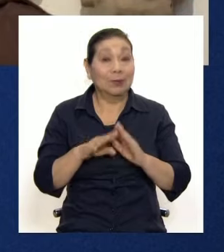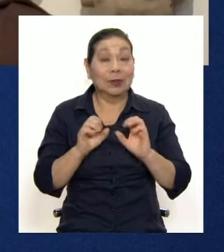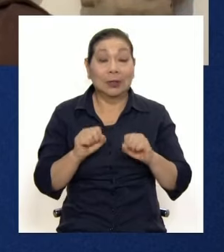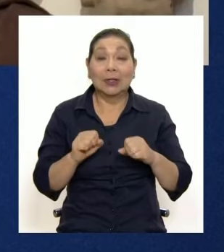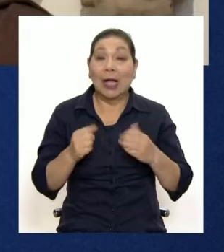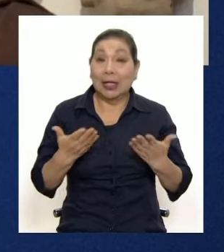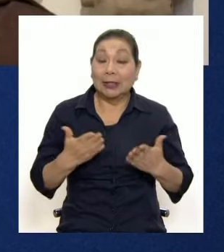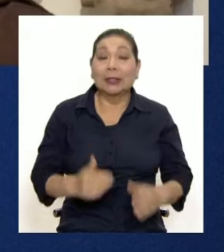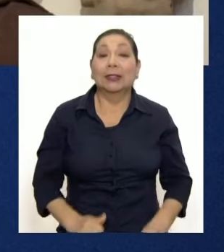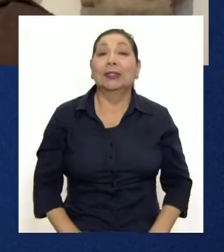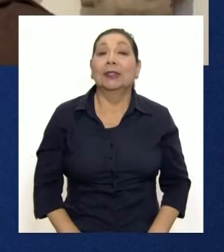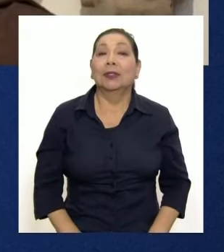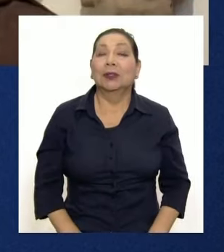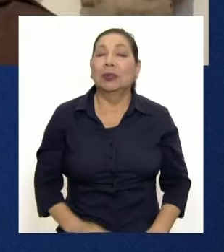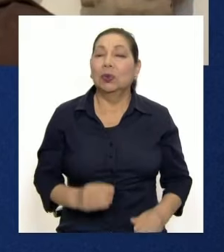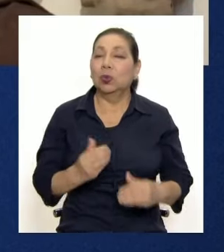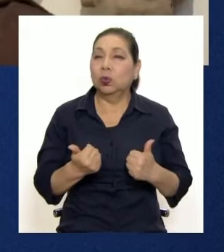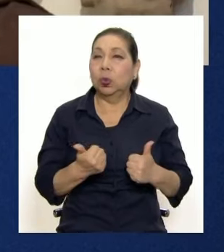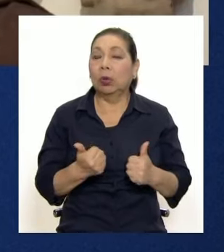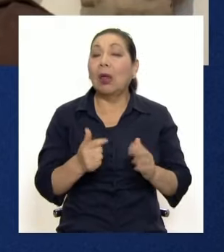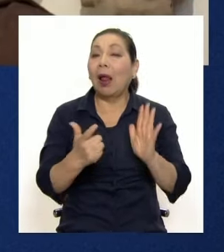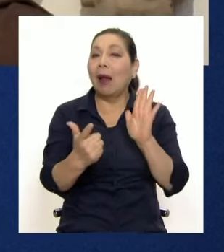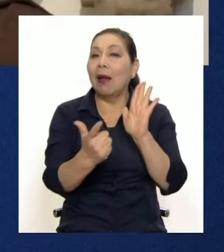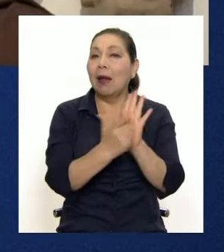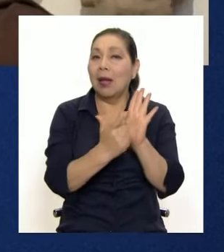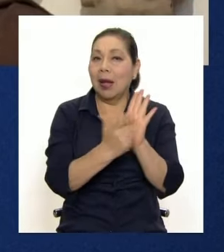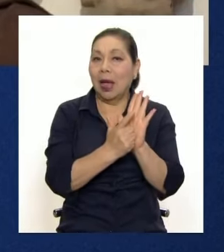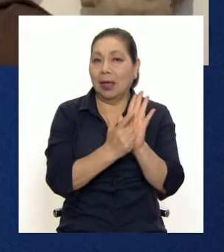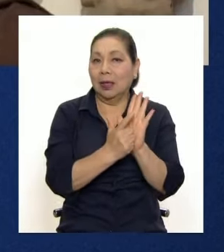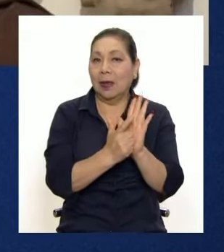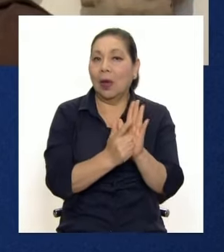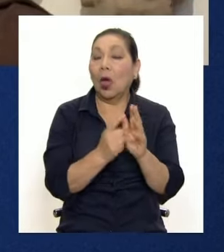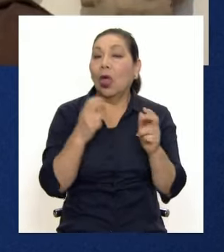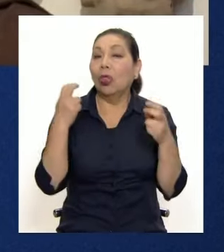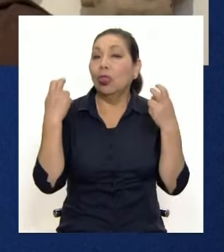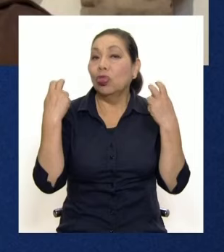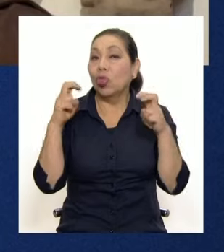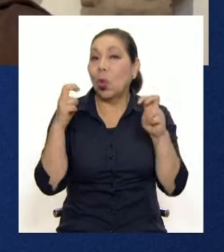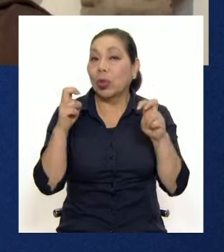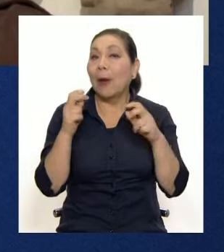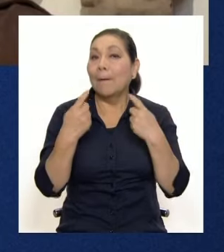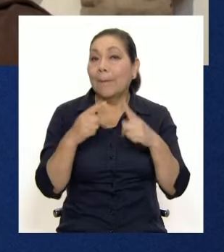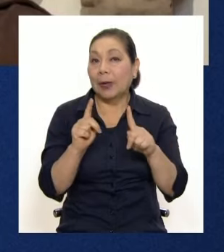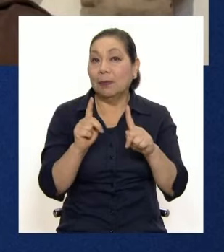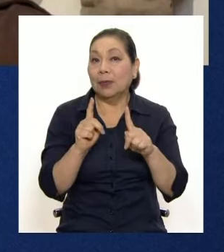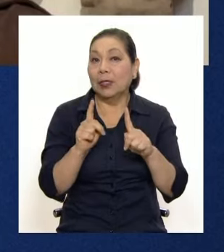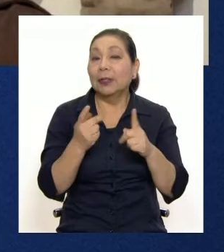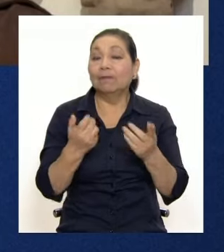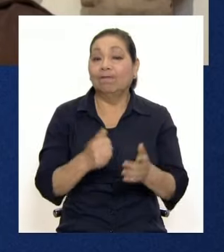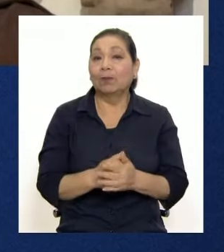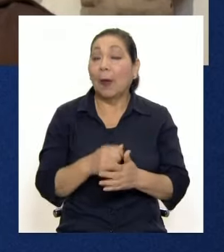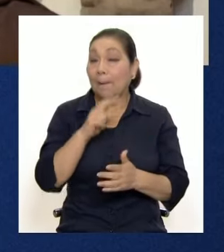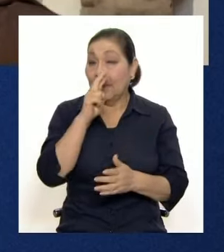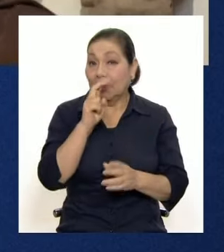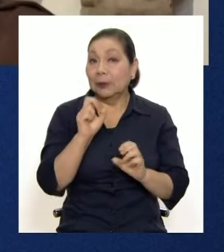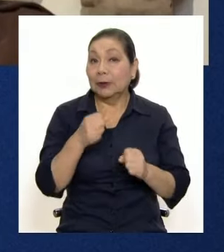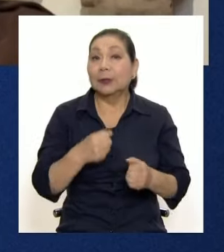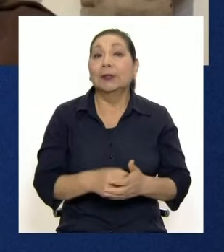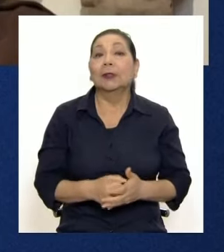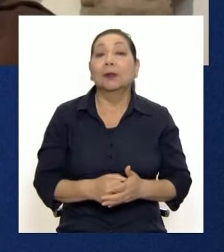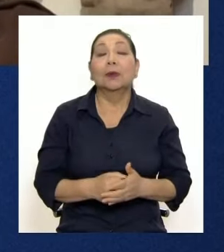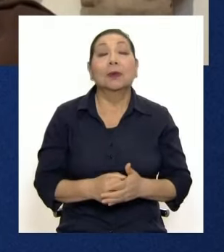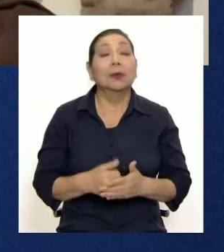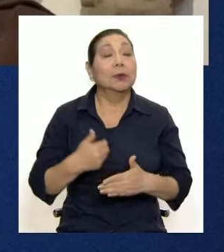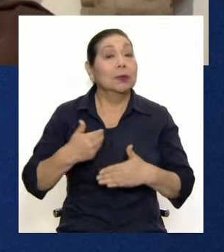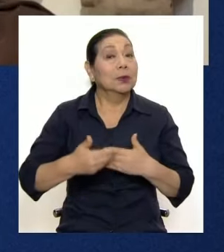que haya una buena legislación sobre turismo que permita que así como el Perú de